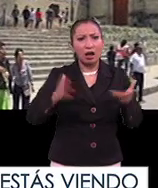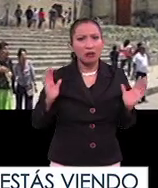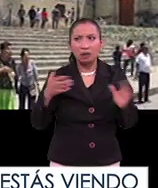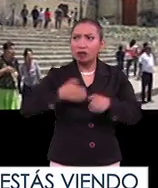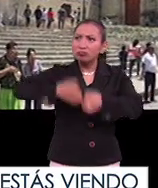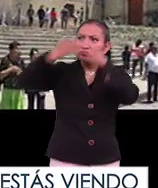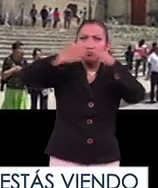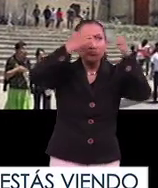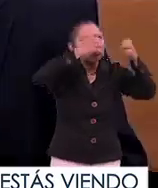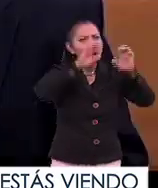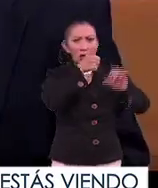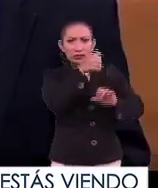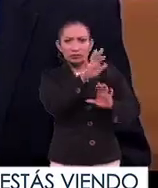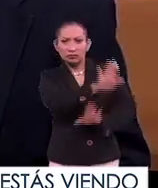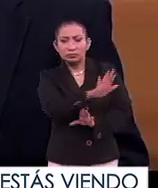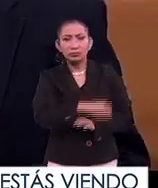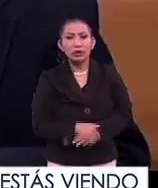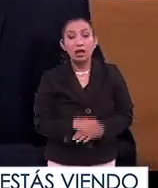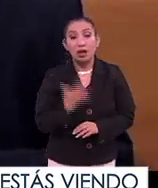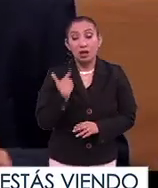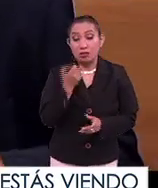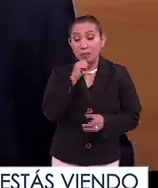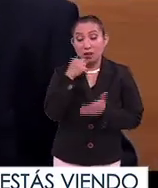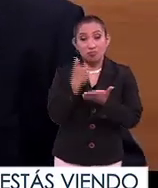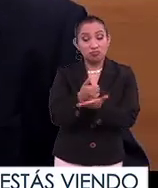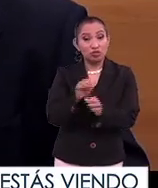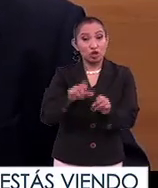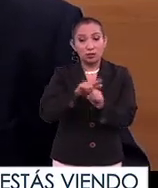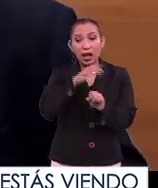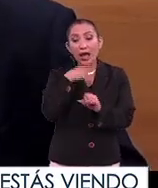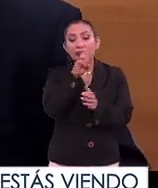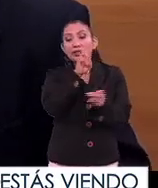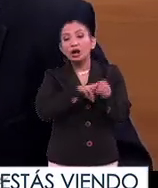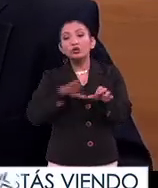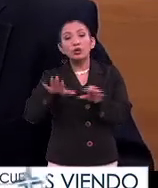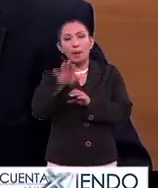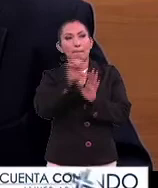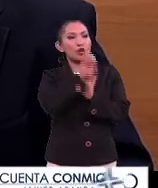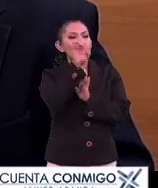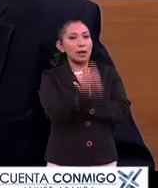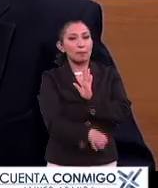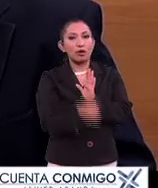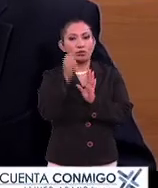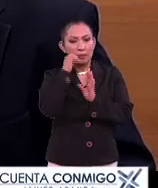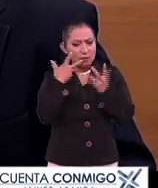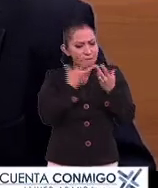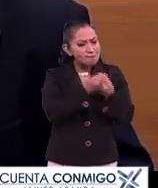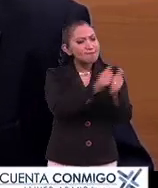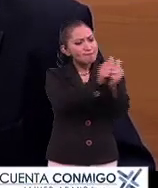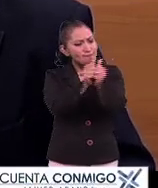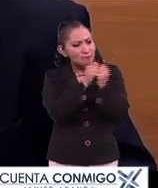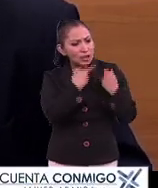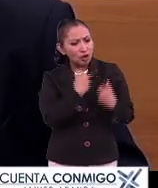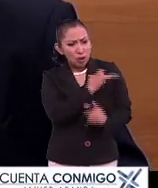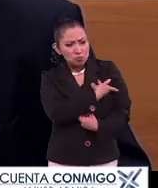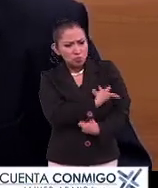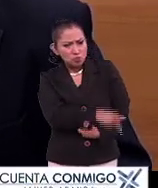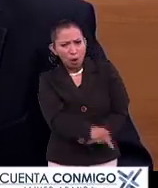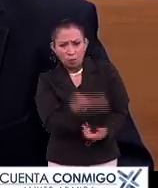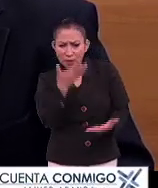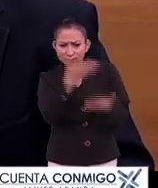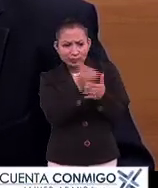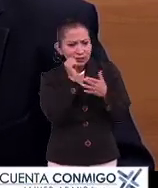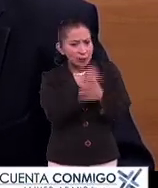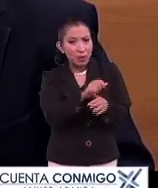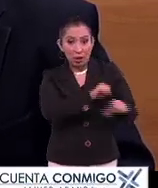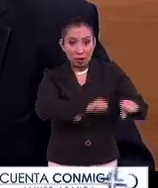la arquitectura, ¿no? Y el compromiso social más allá de la naturaleza, que es el estar con la gente más humilde, en el